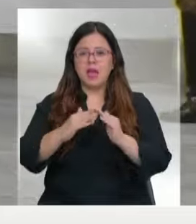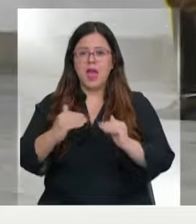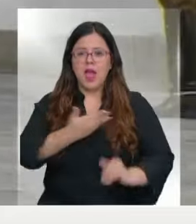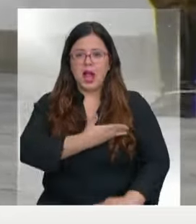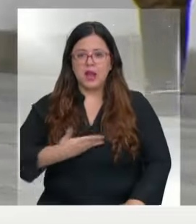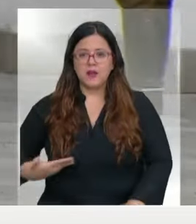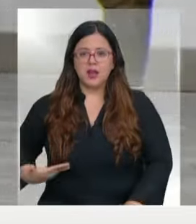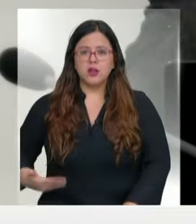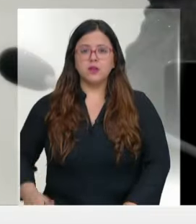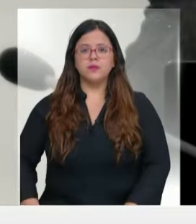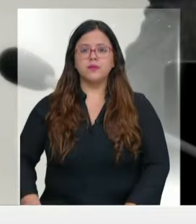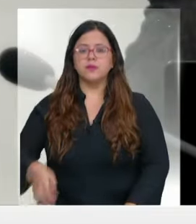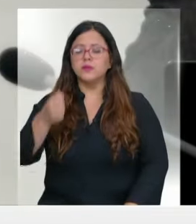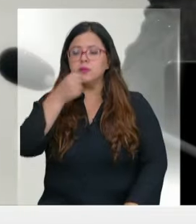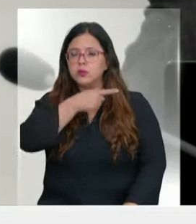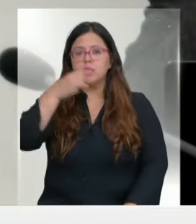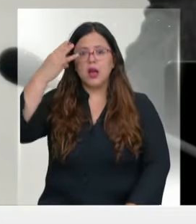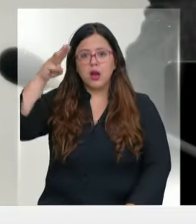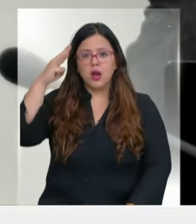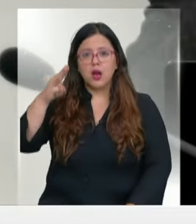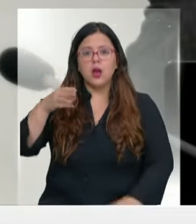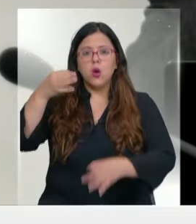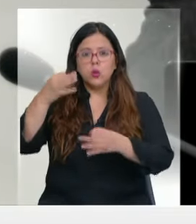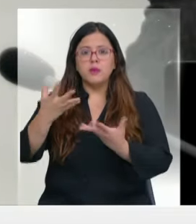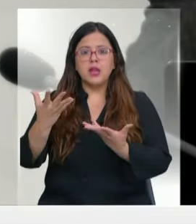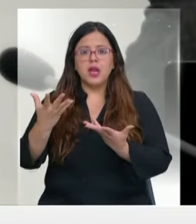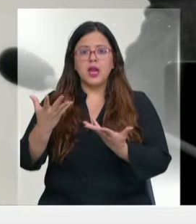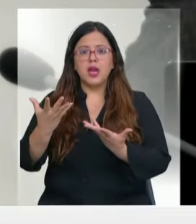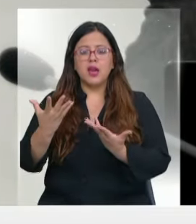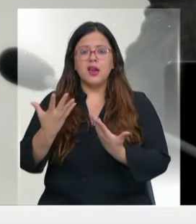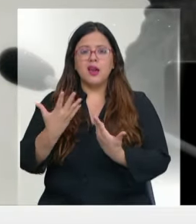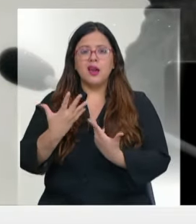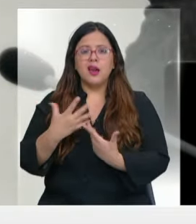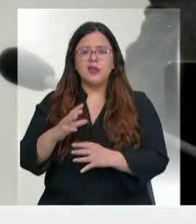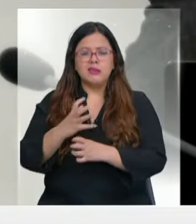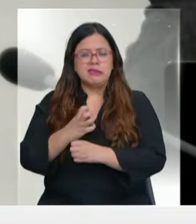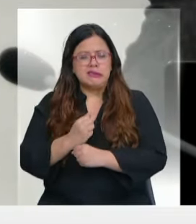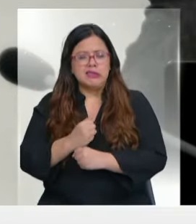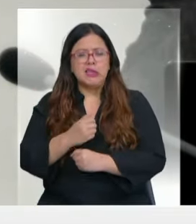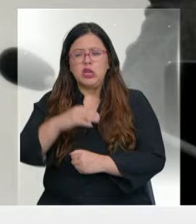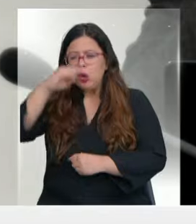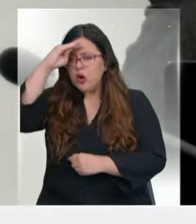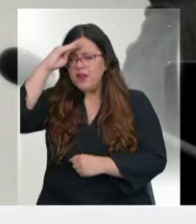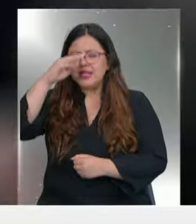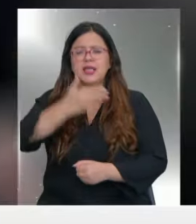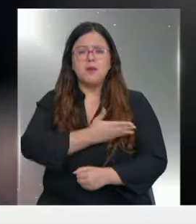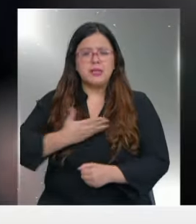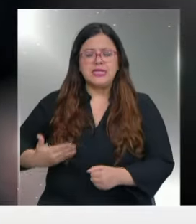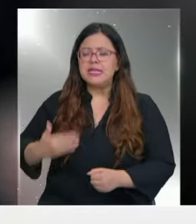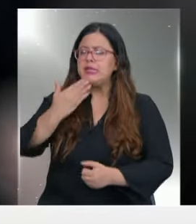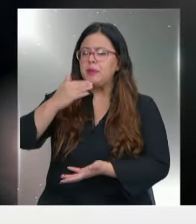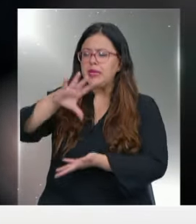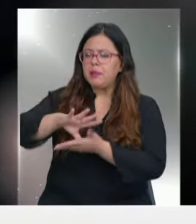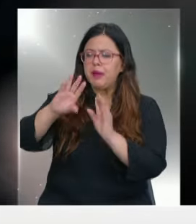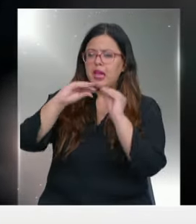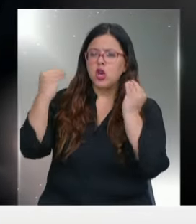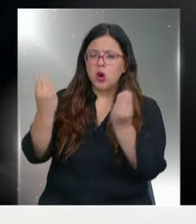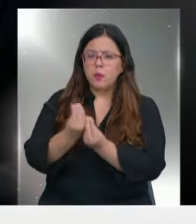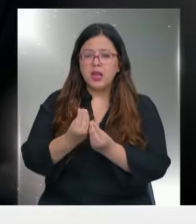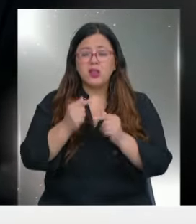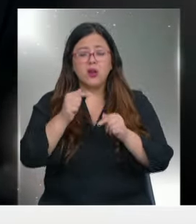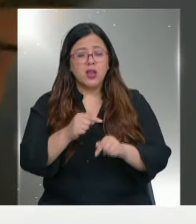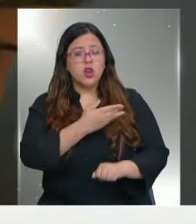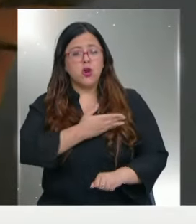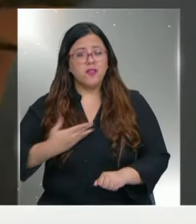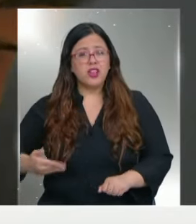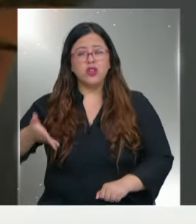de la moneda. Acuso a Manuel Monsalve de haber defraudado la confianza del presidente y la del país completo. El gobierno aún digiere el daño